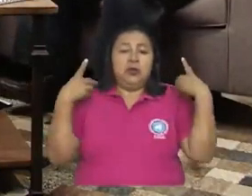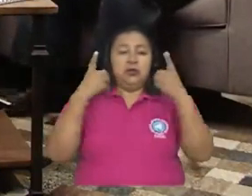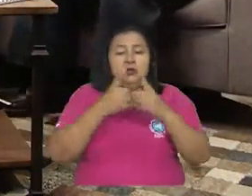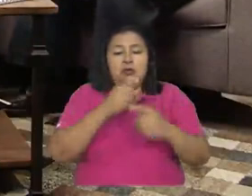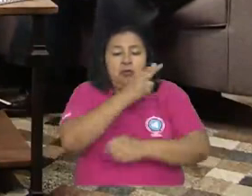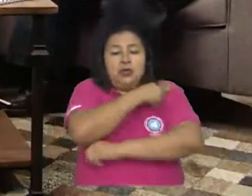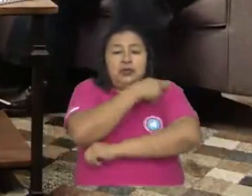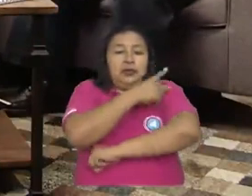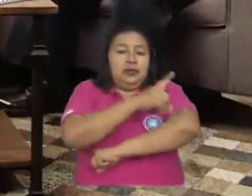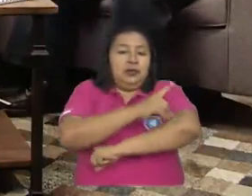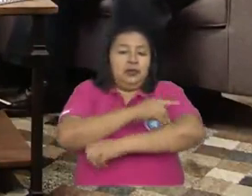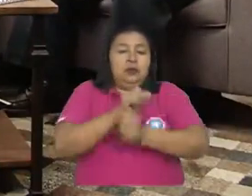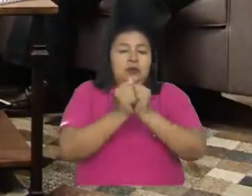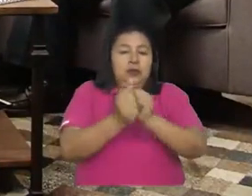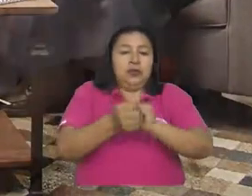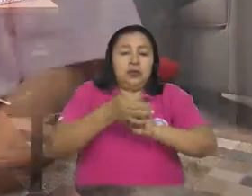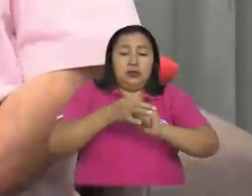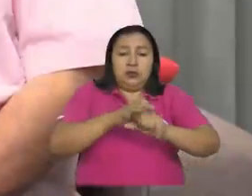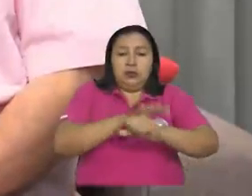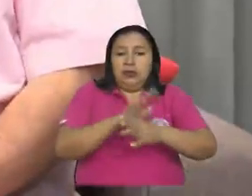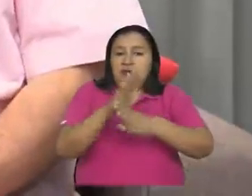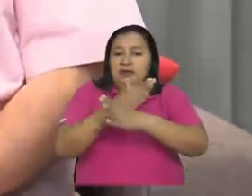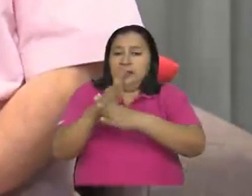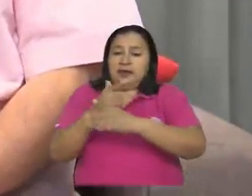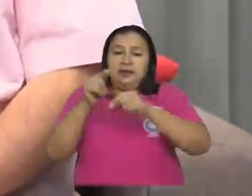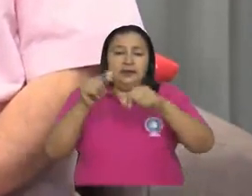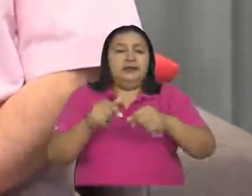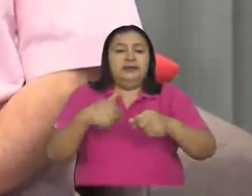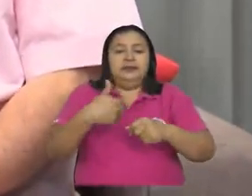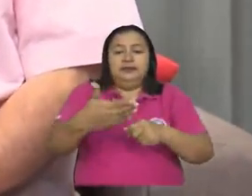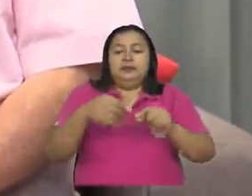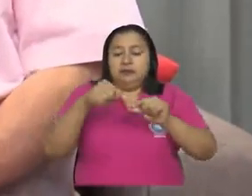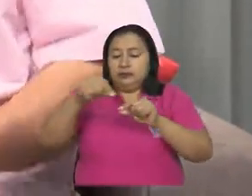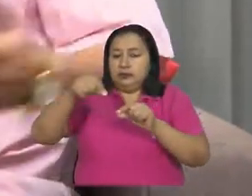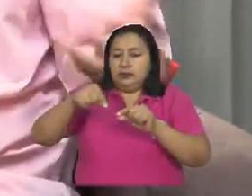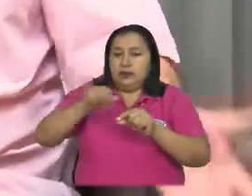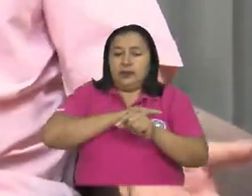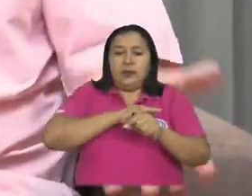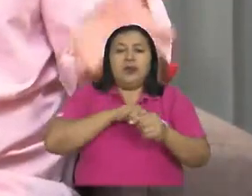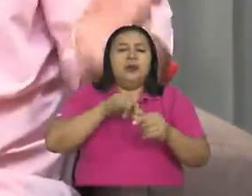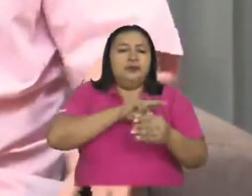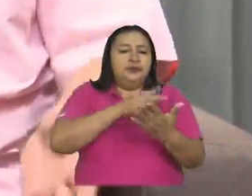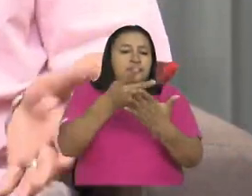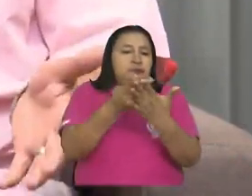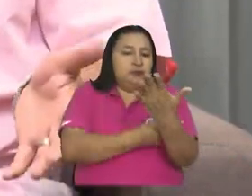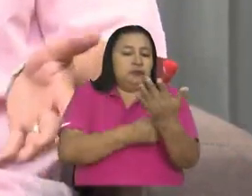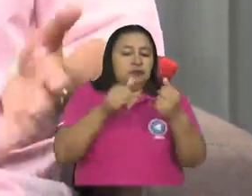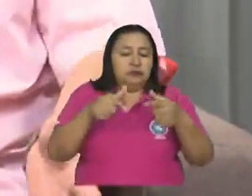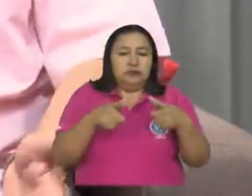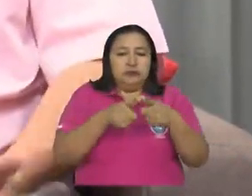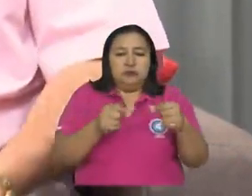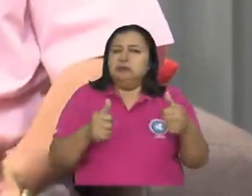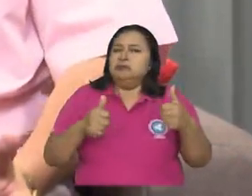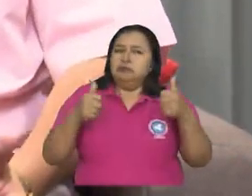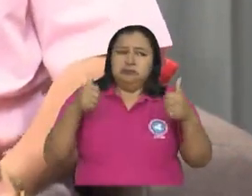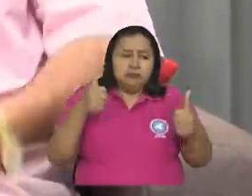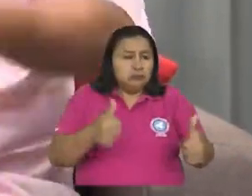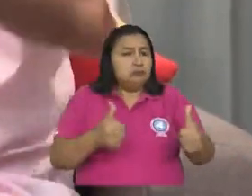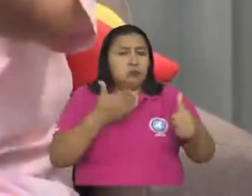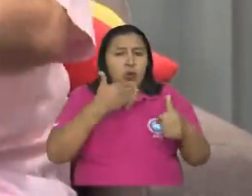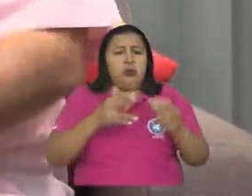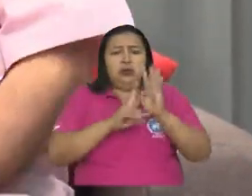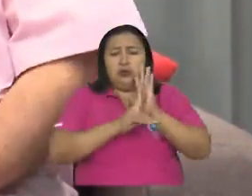Daniel y la compañera Rosario, con las distintas municipalidades. Y hay proyectos que en Managua han dado excelentes resultados